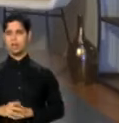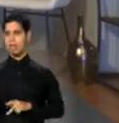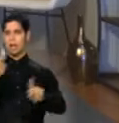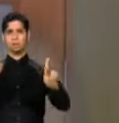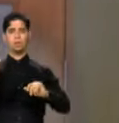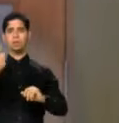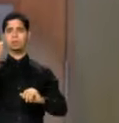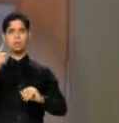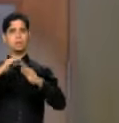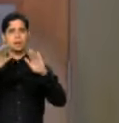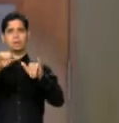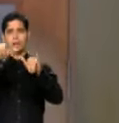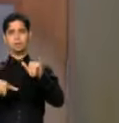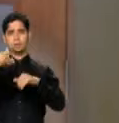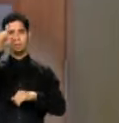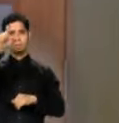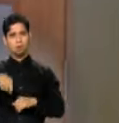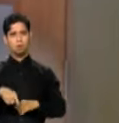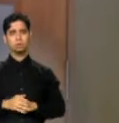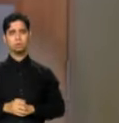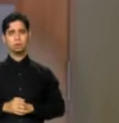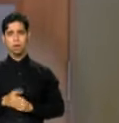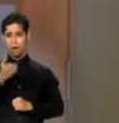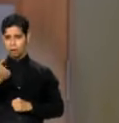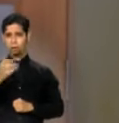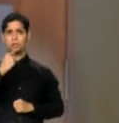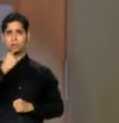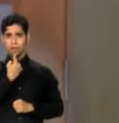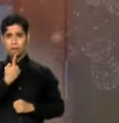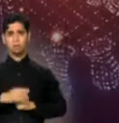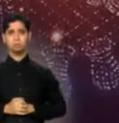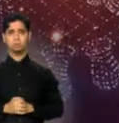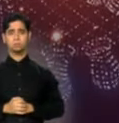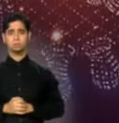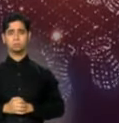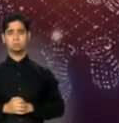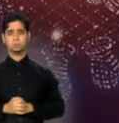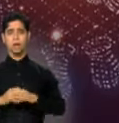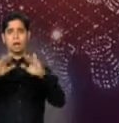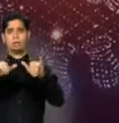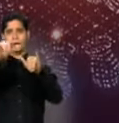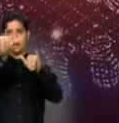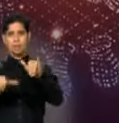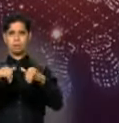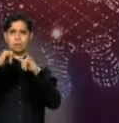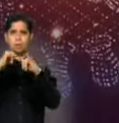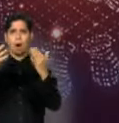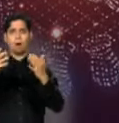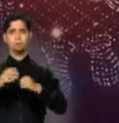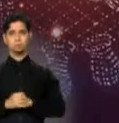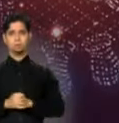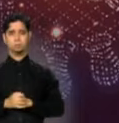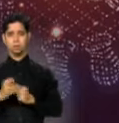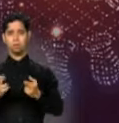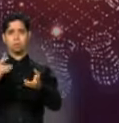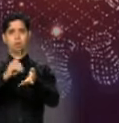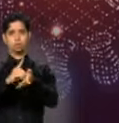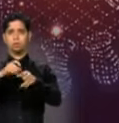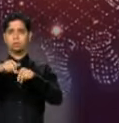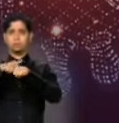Pero la gente no sabe que estamos en toque de queda. Y esto sí, que no es chiste. Tienes que quedarte en casa como yo. Sigue las